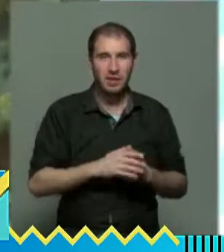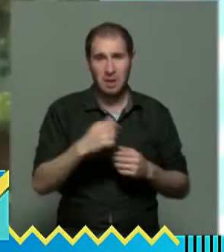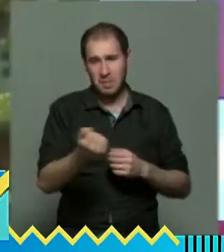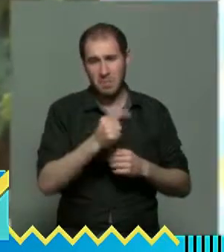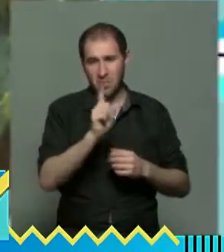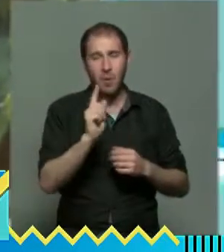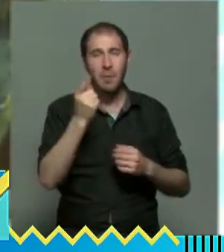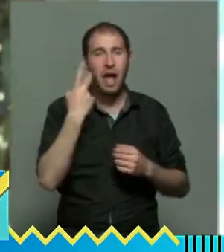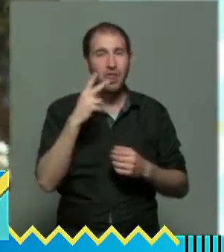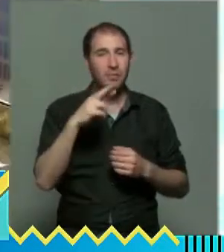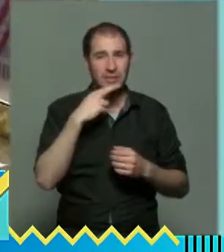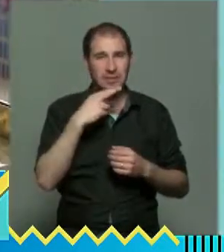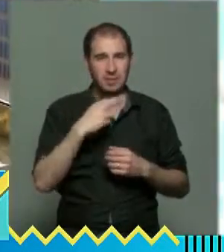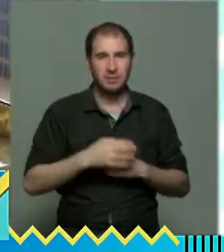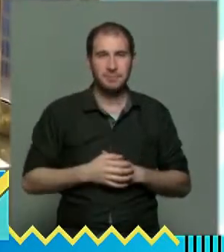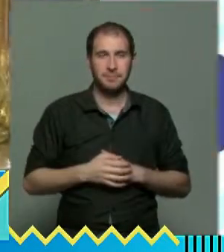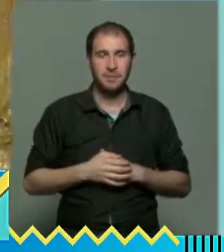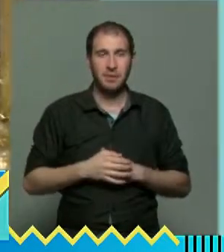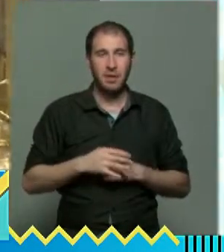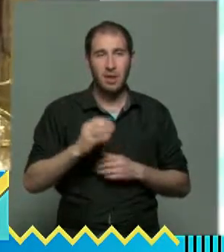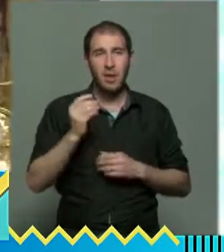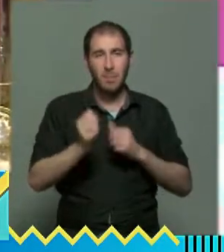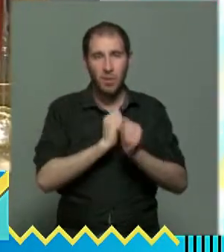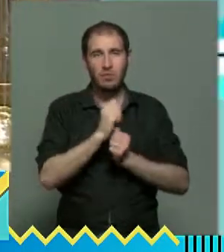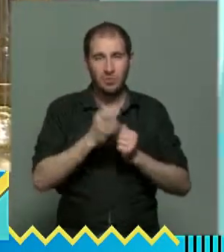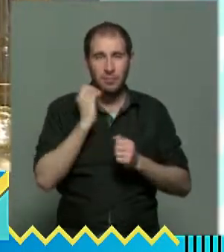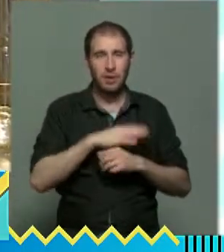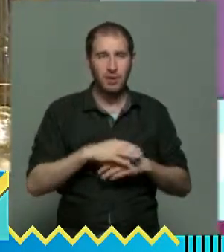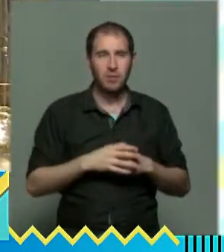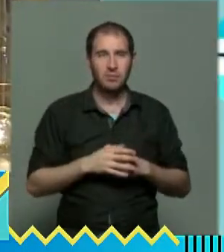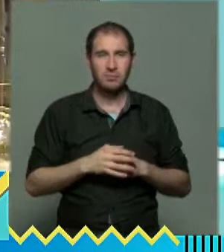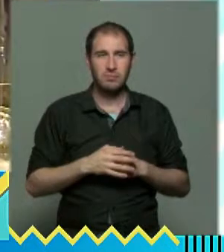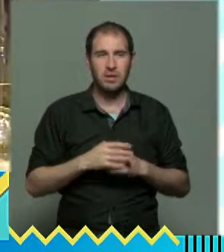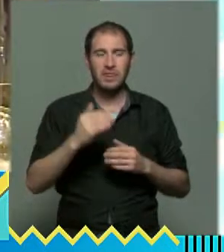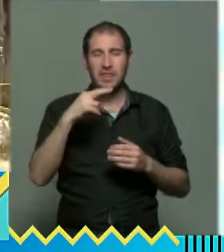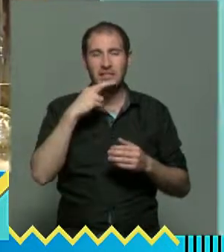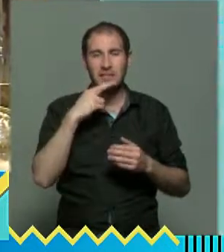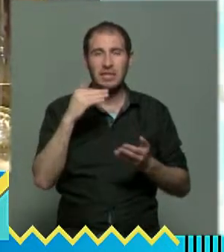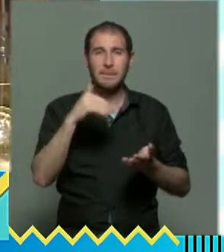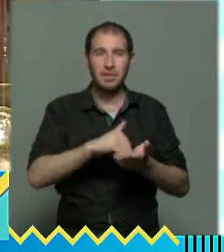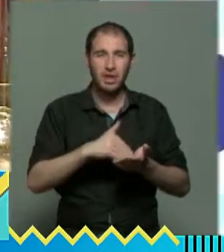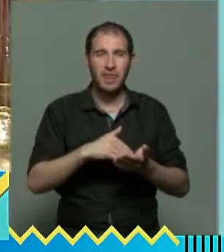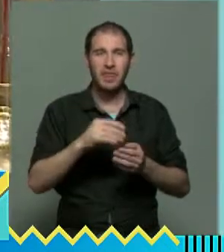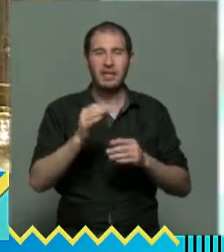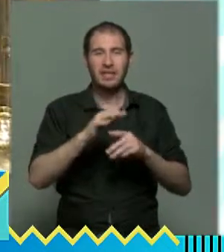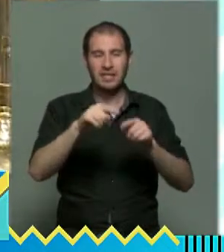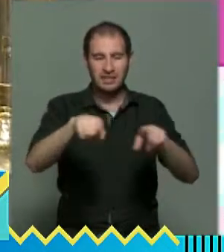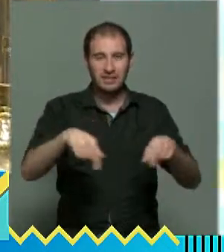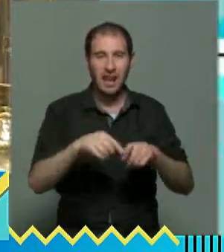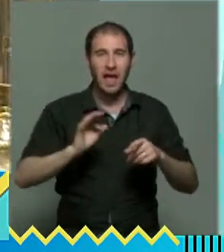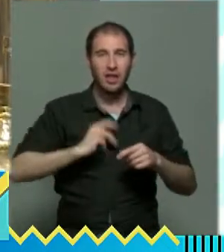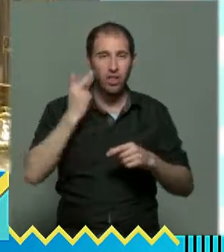importante. El 2017 mejora un poco la producción, de 17 millones de quintales que habíamos tenido en